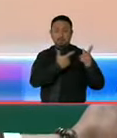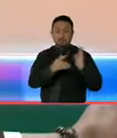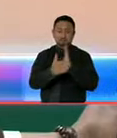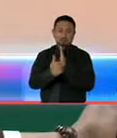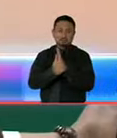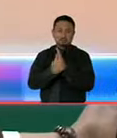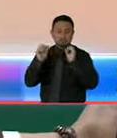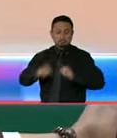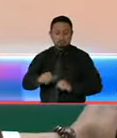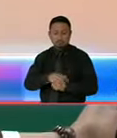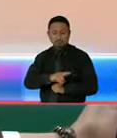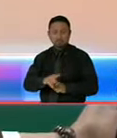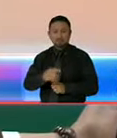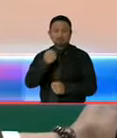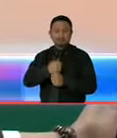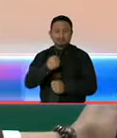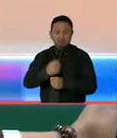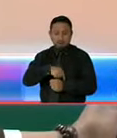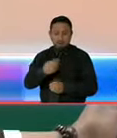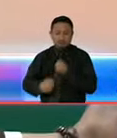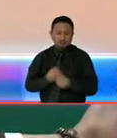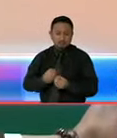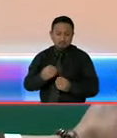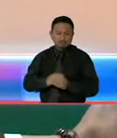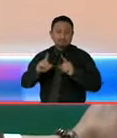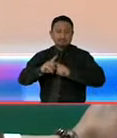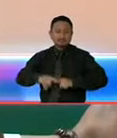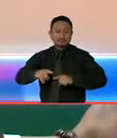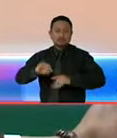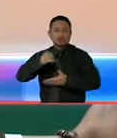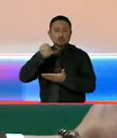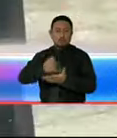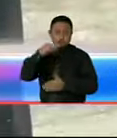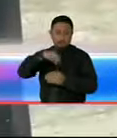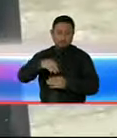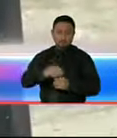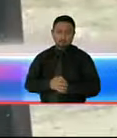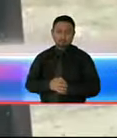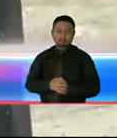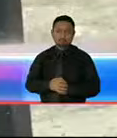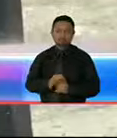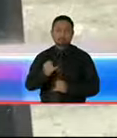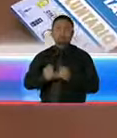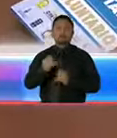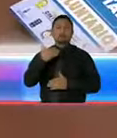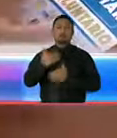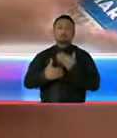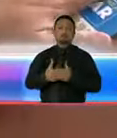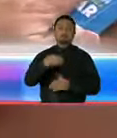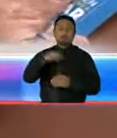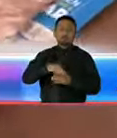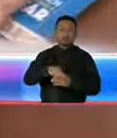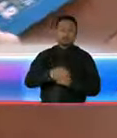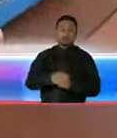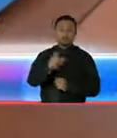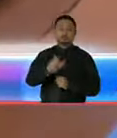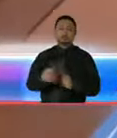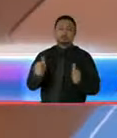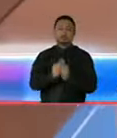la intervención del trabajo que tenemos que hacer en los diferentes recintos electorales. En el último proceso electoral, el ausentismo en las personas